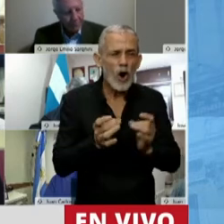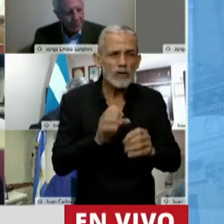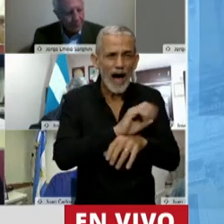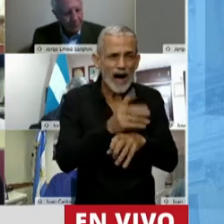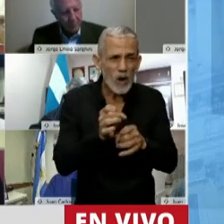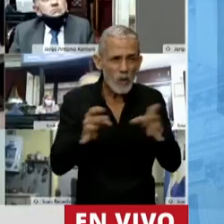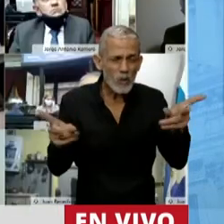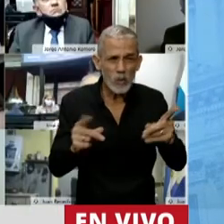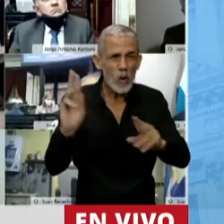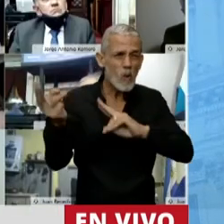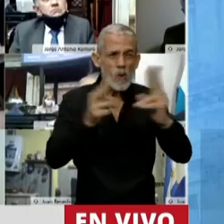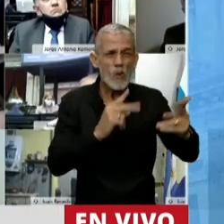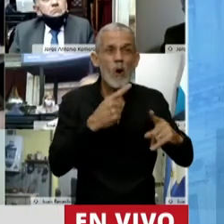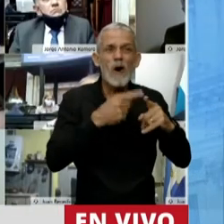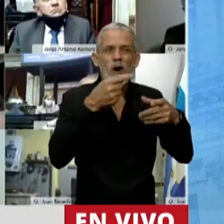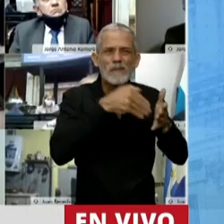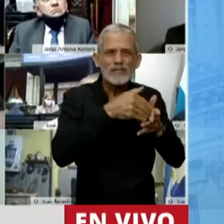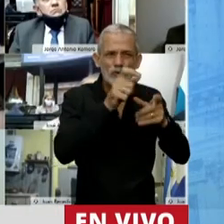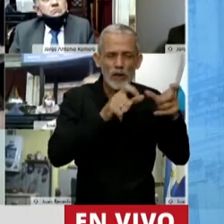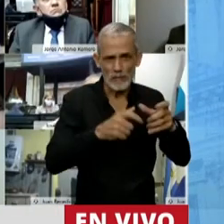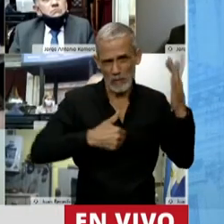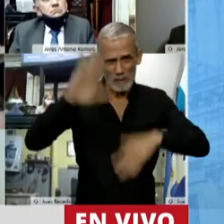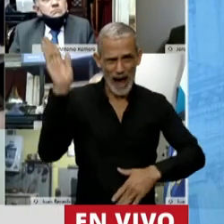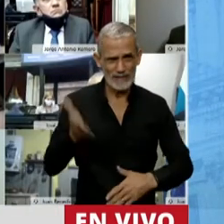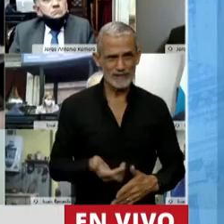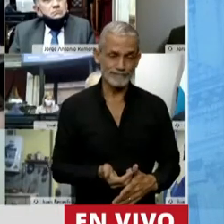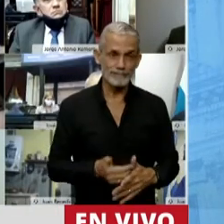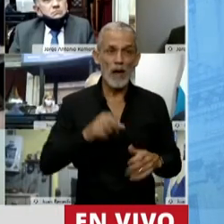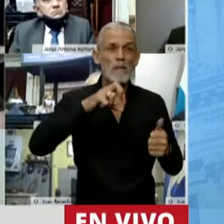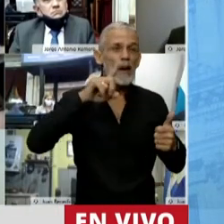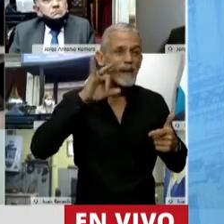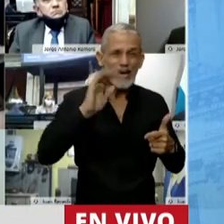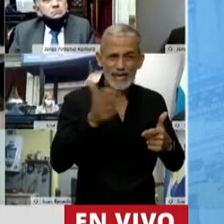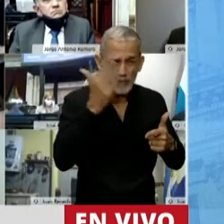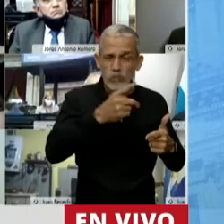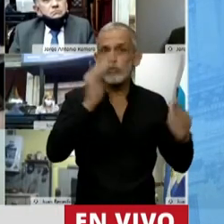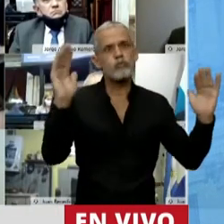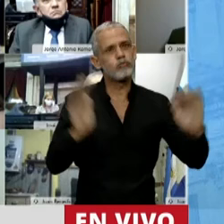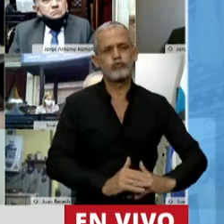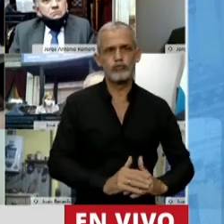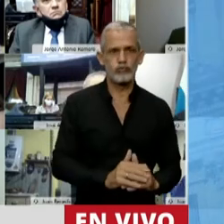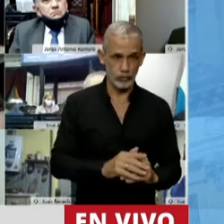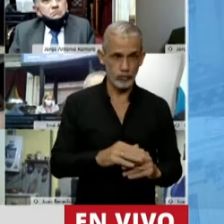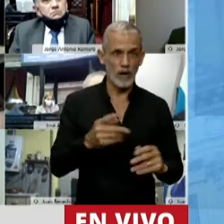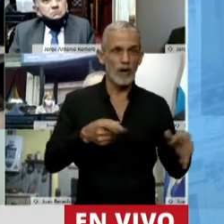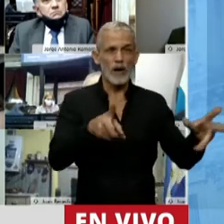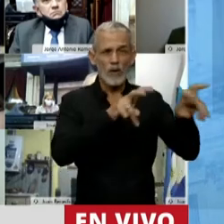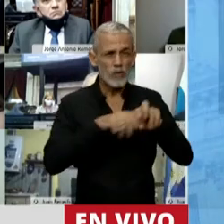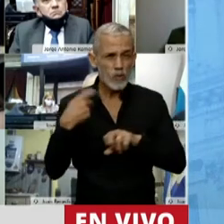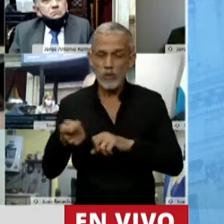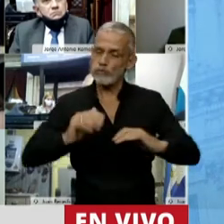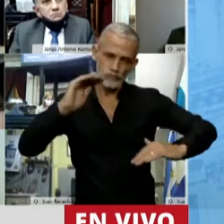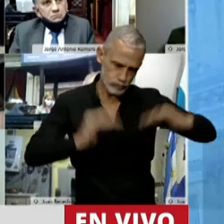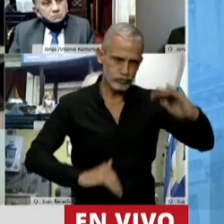de mayor muertos por millón. Tenemos una caída histórica del PBI, tenemos un grave déficit fiscal, tenemos